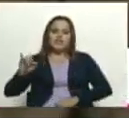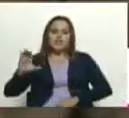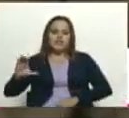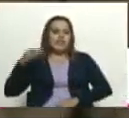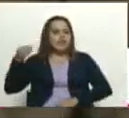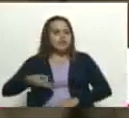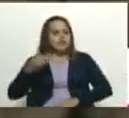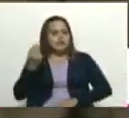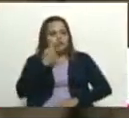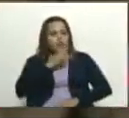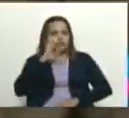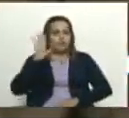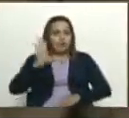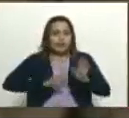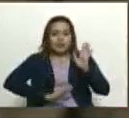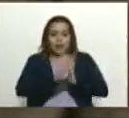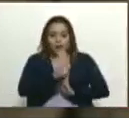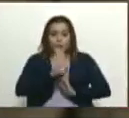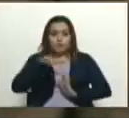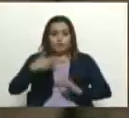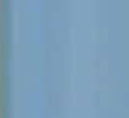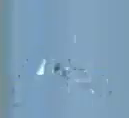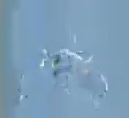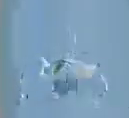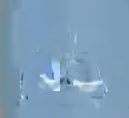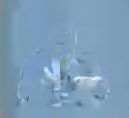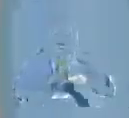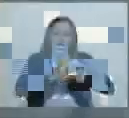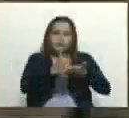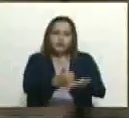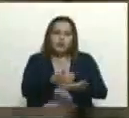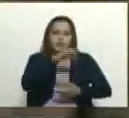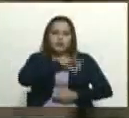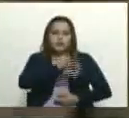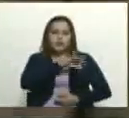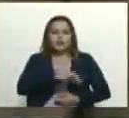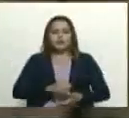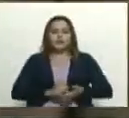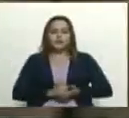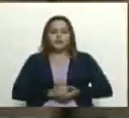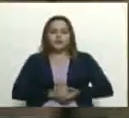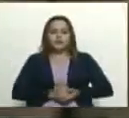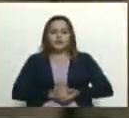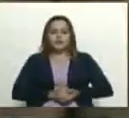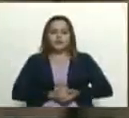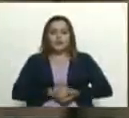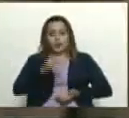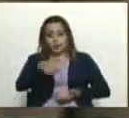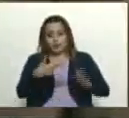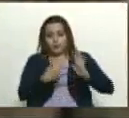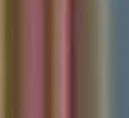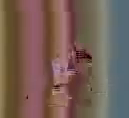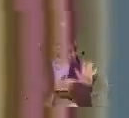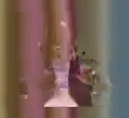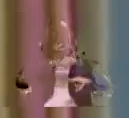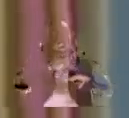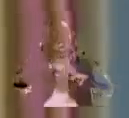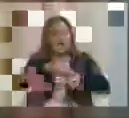con que sus desarrollos lleguen a la parte de la sociedad. Presento hoy un caso que, como ha